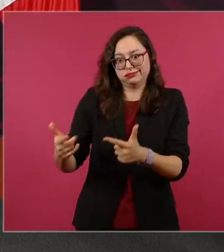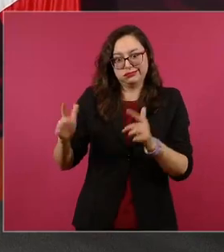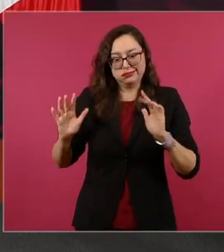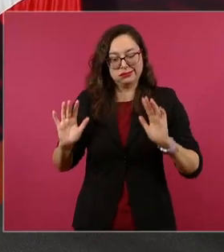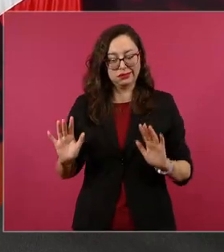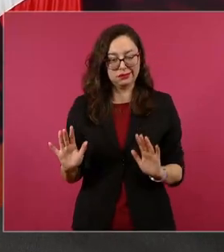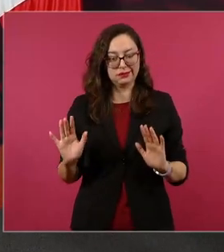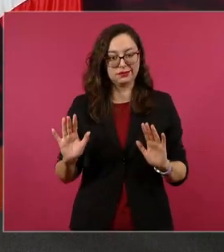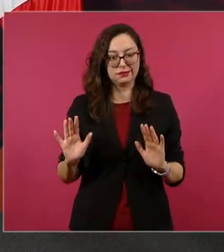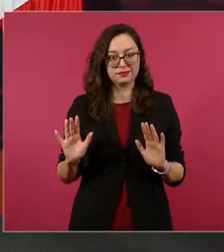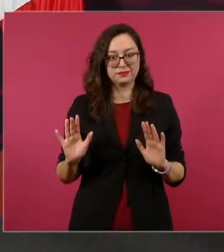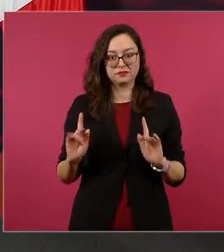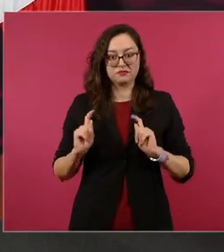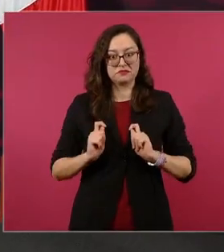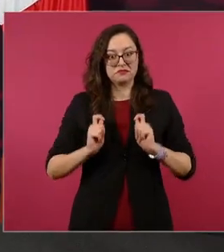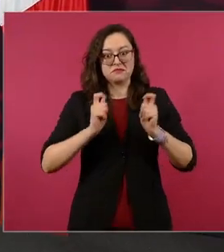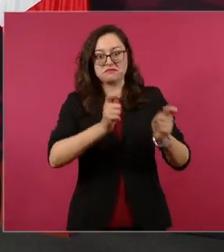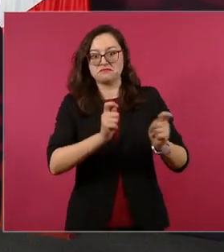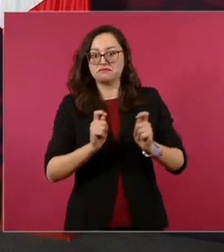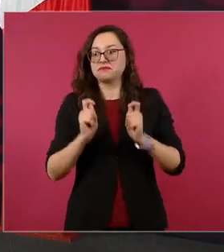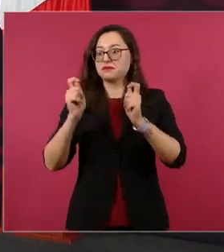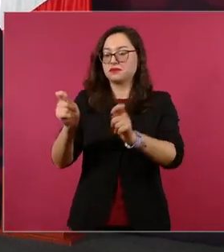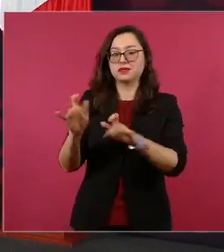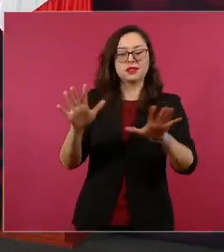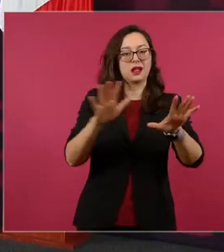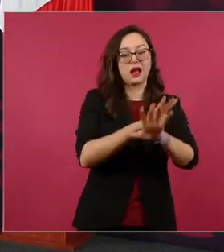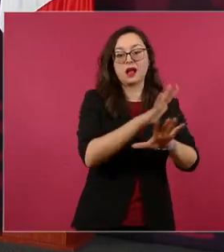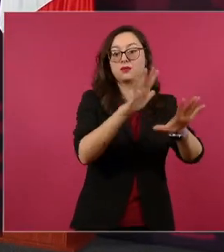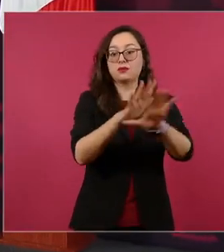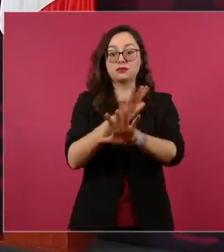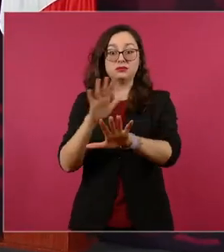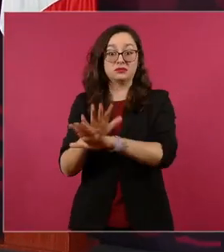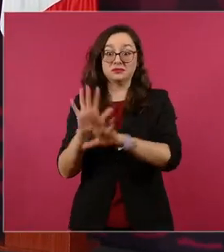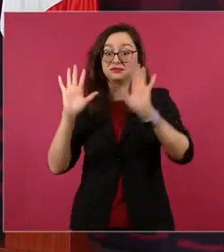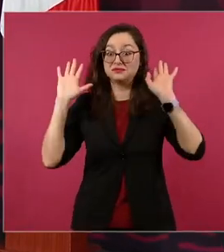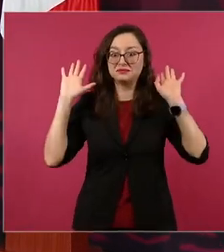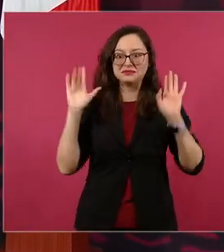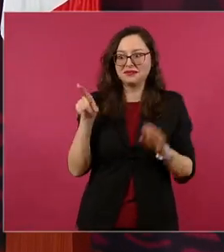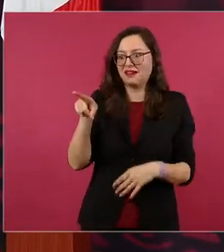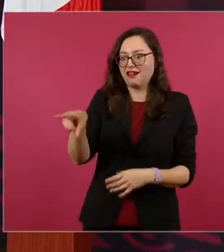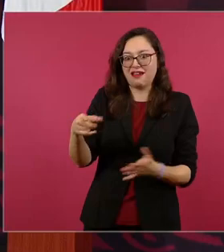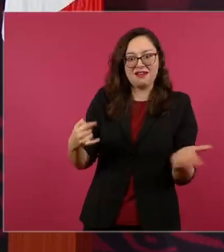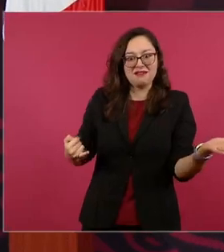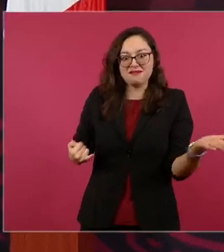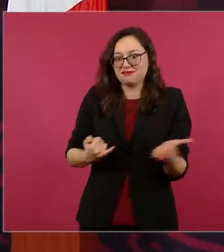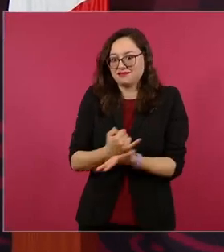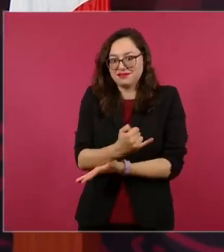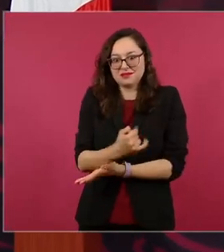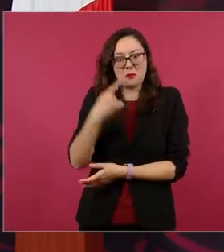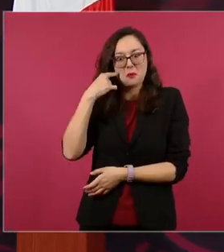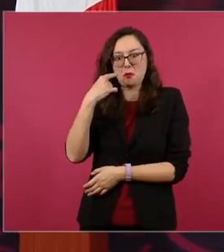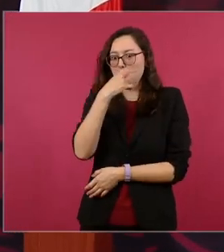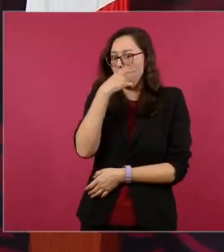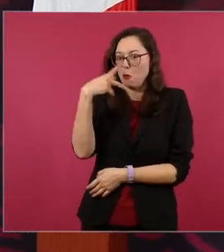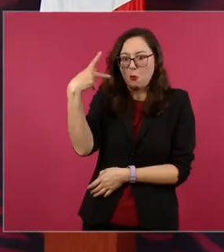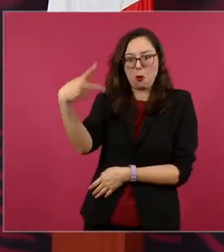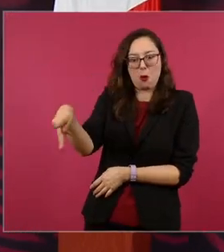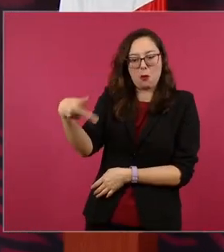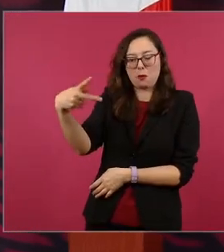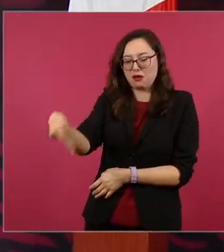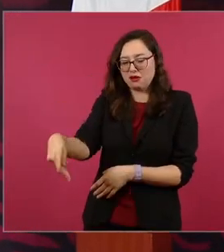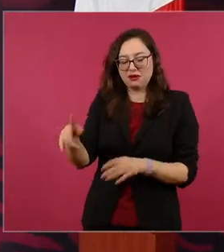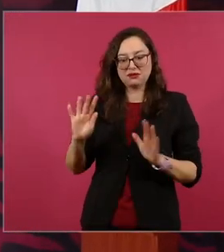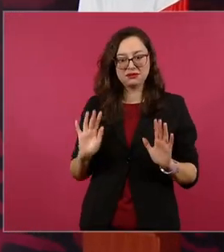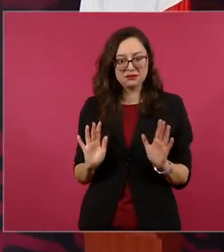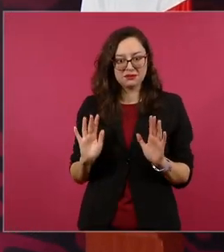en cargos. Ella es la facultada